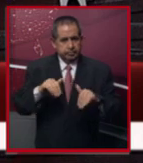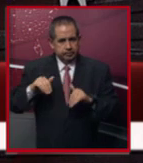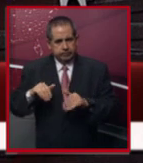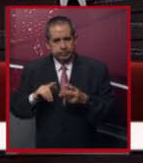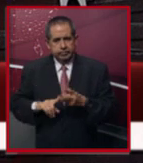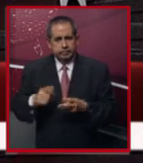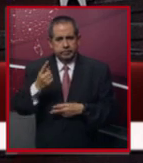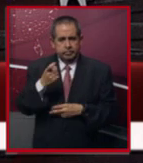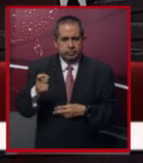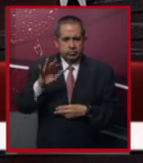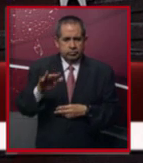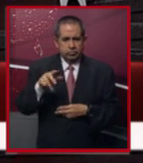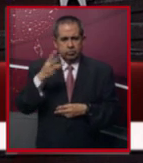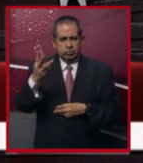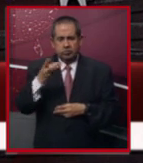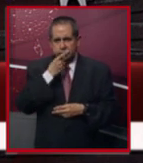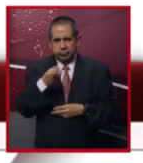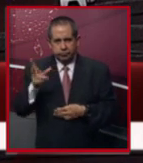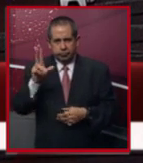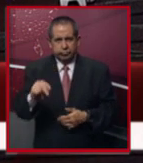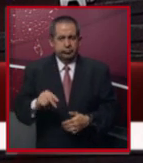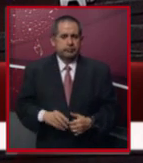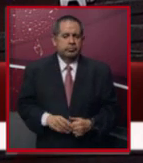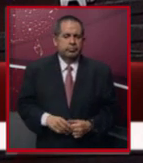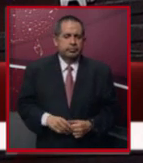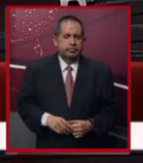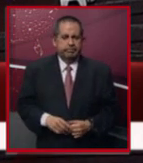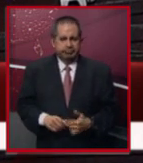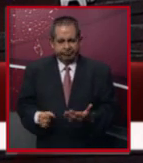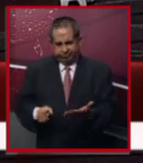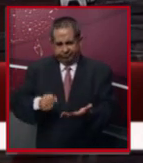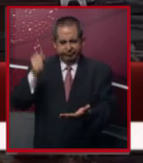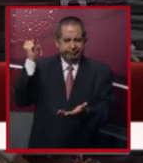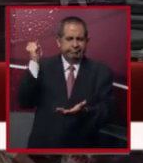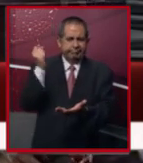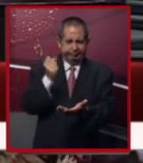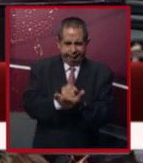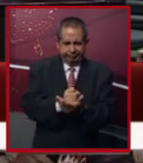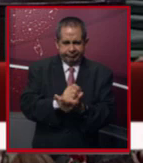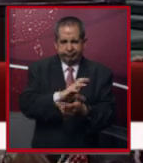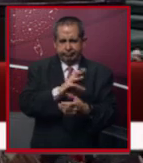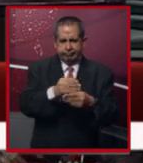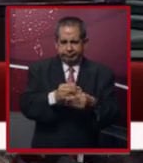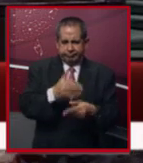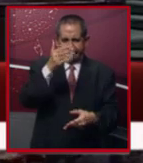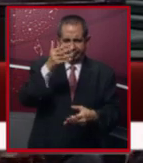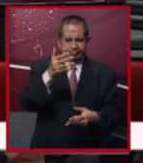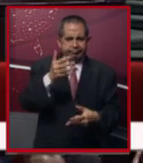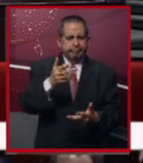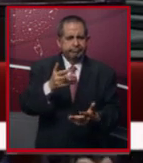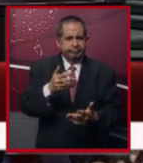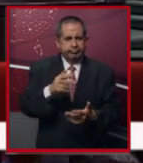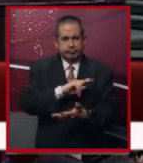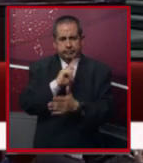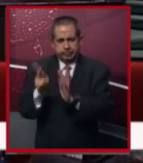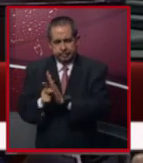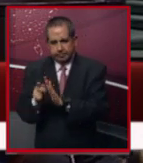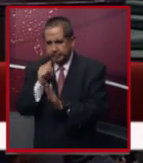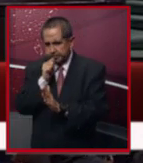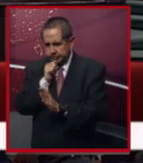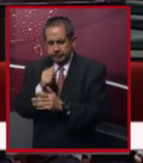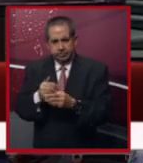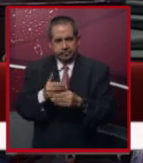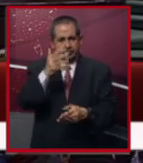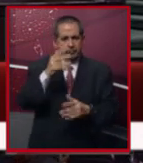y 153 en contra. Aprobado en lo general y en lo